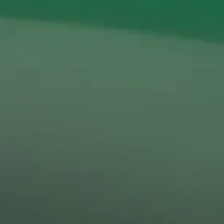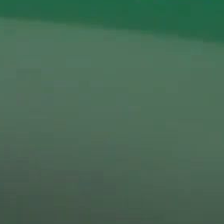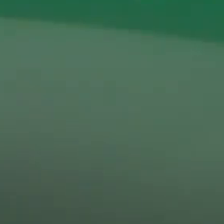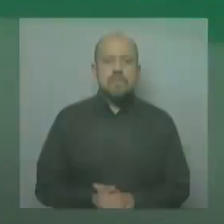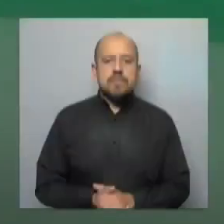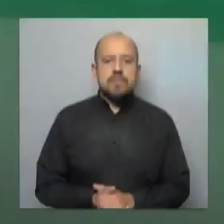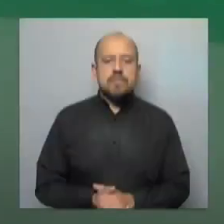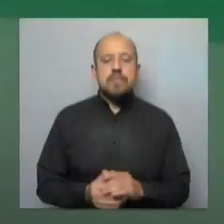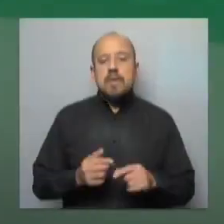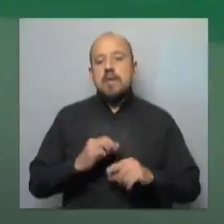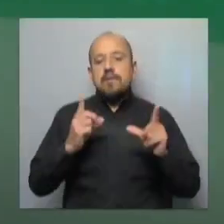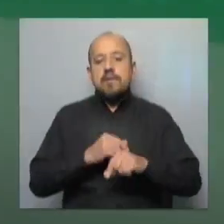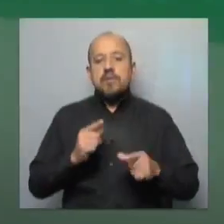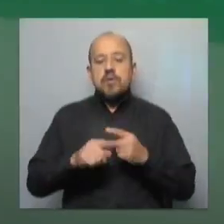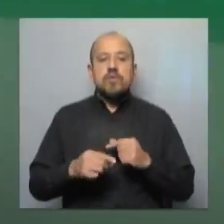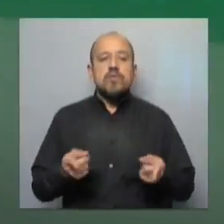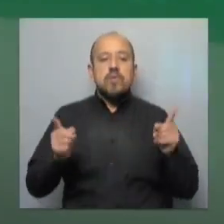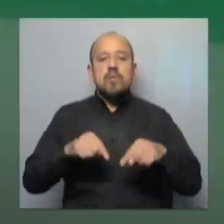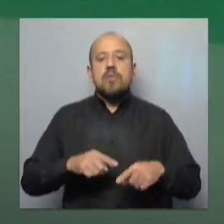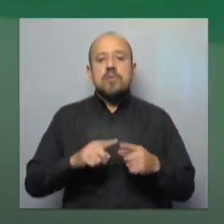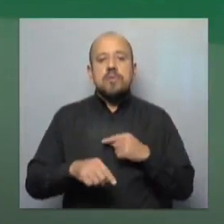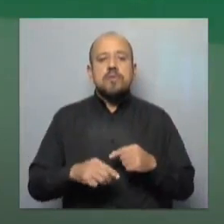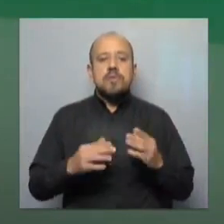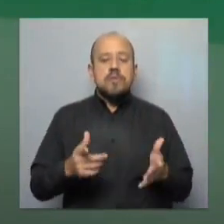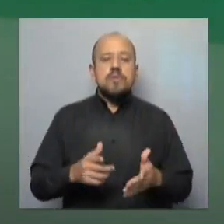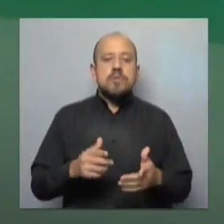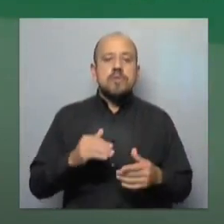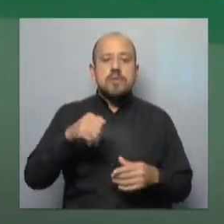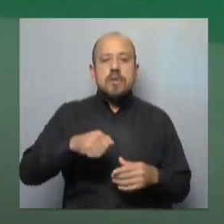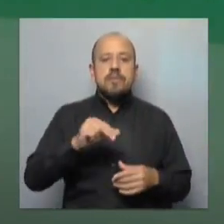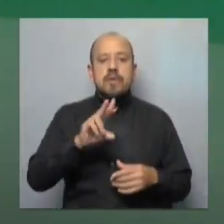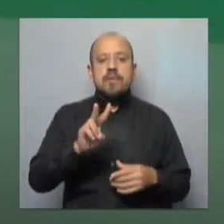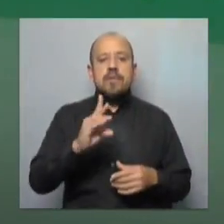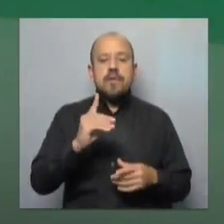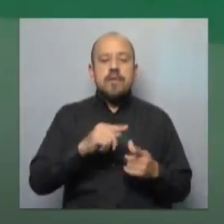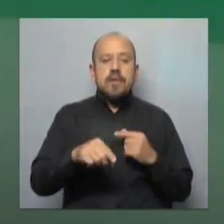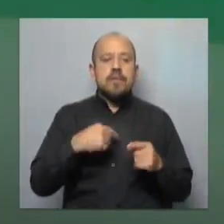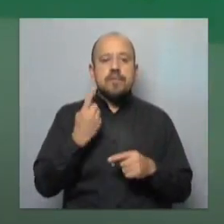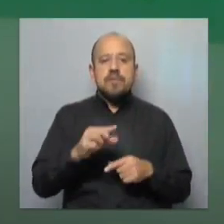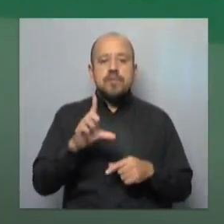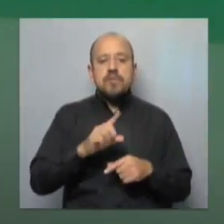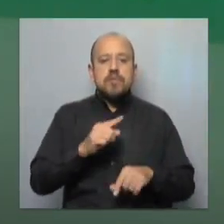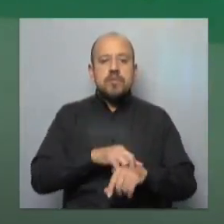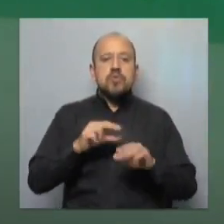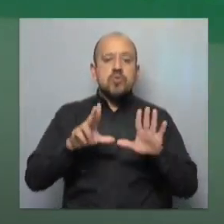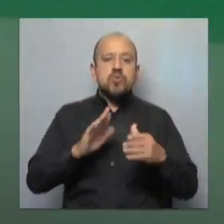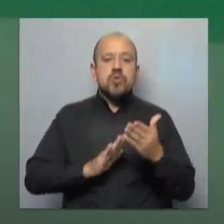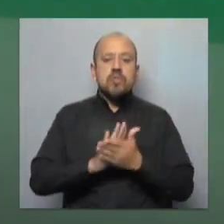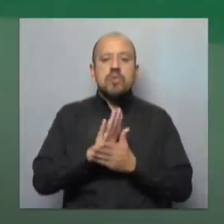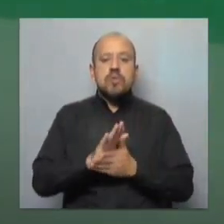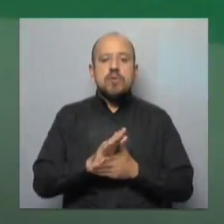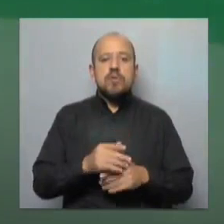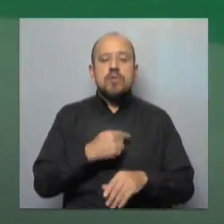hasta aquí la información por hoy nos reencontramos en lo que hace a emv de noticias con la primera edición de las 8 de la mañana del próximo